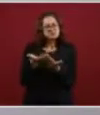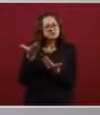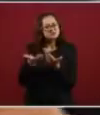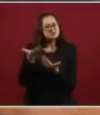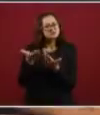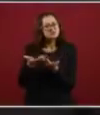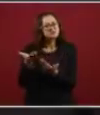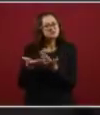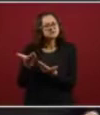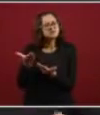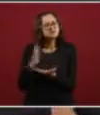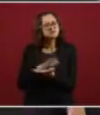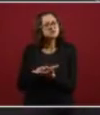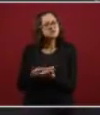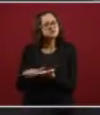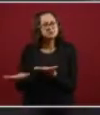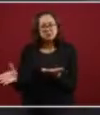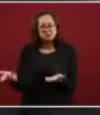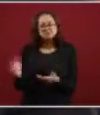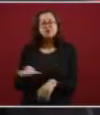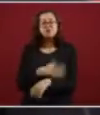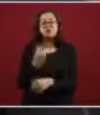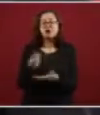porque ya se habían quedado antes